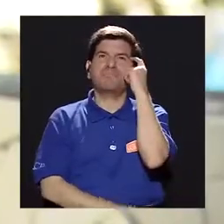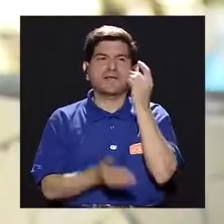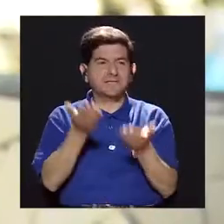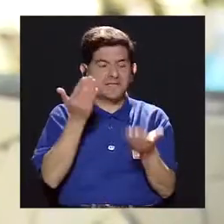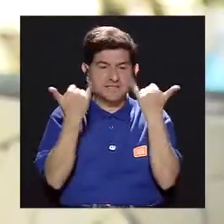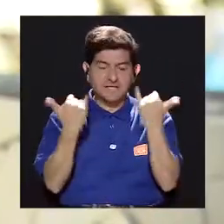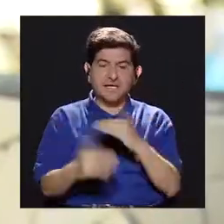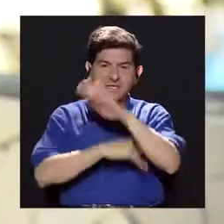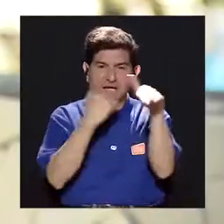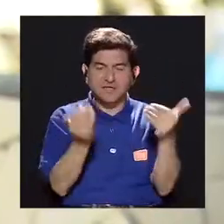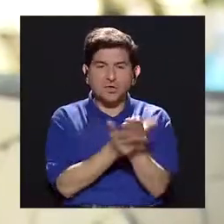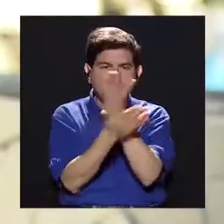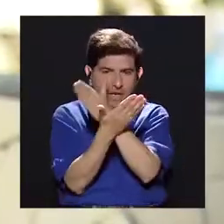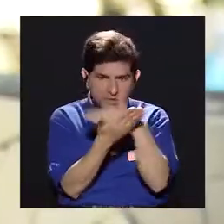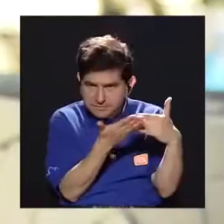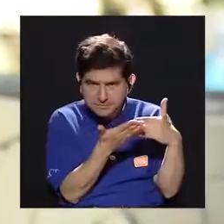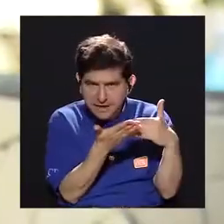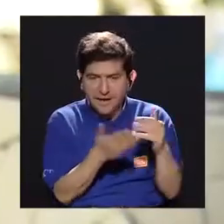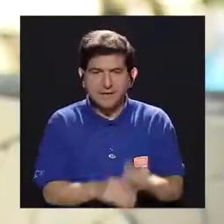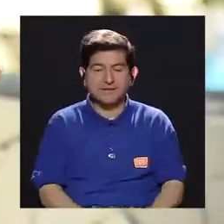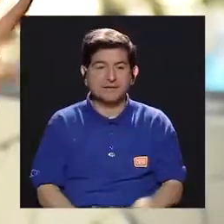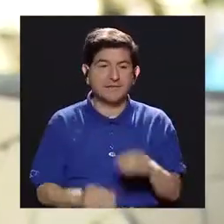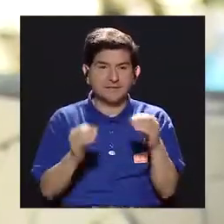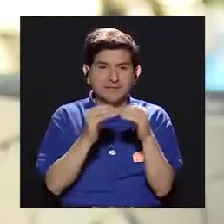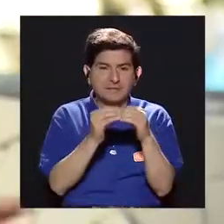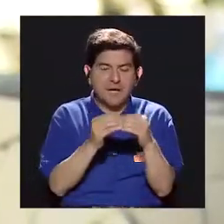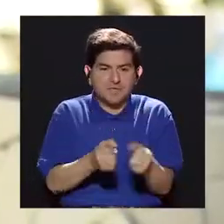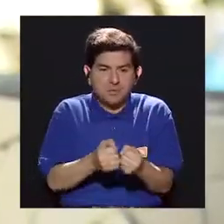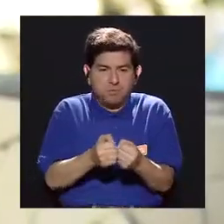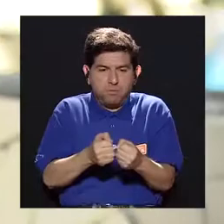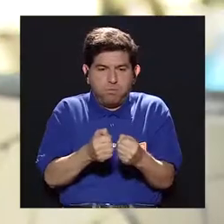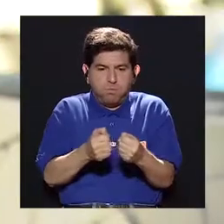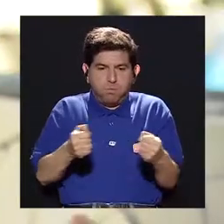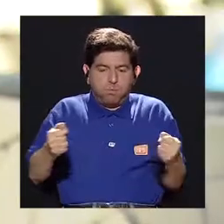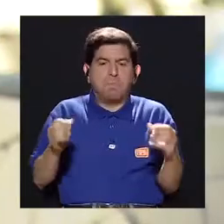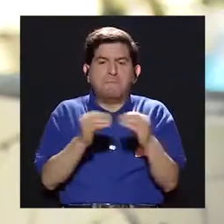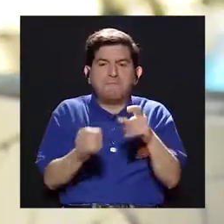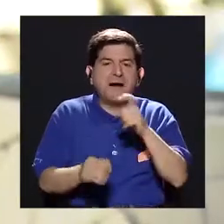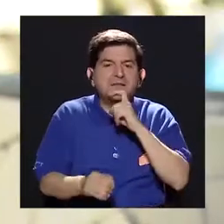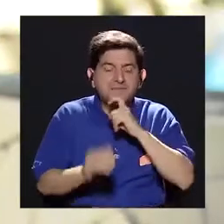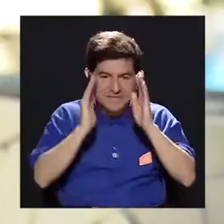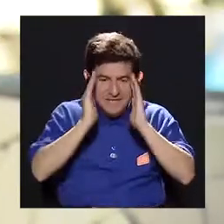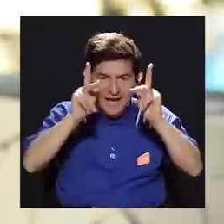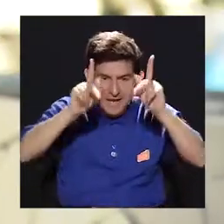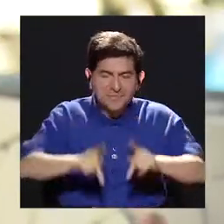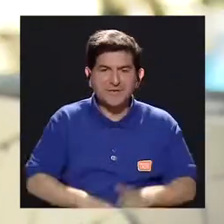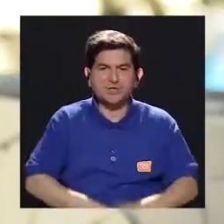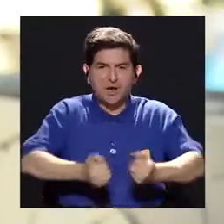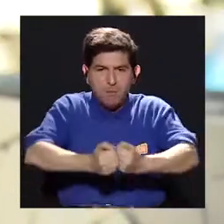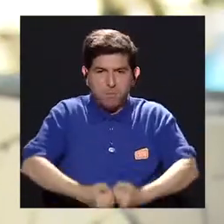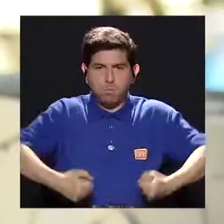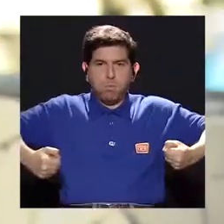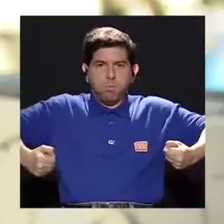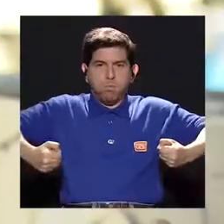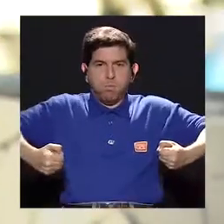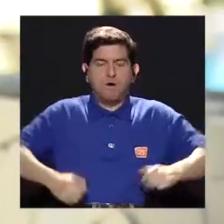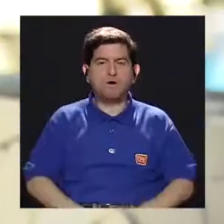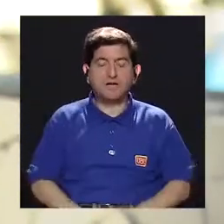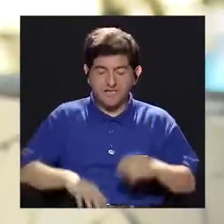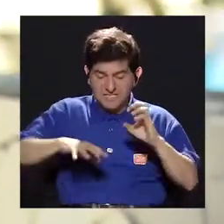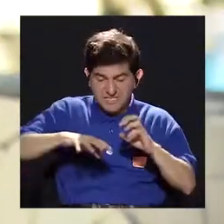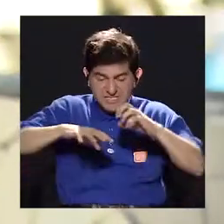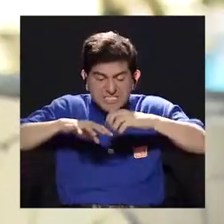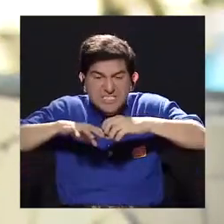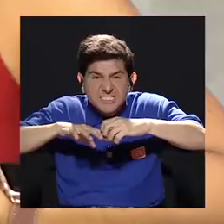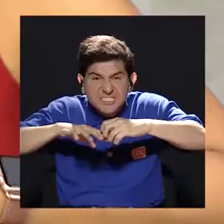Pensemos que ya todas las partes son más gorditas, o sea, es mucho más complicado tratar a un paciente con obesidad de una